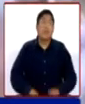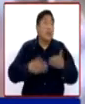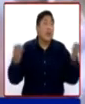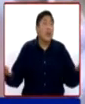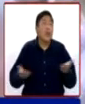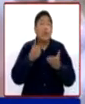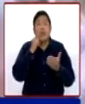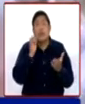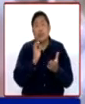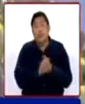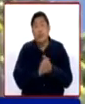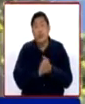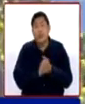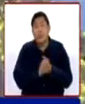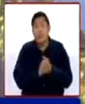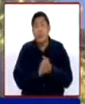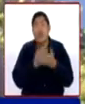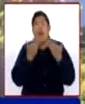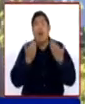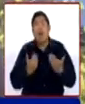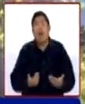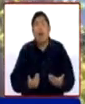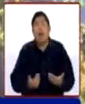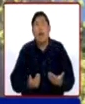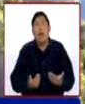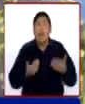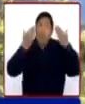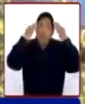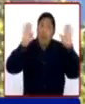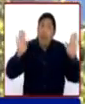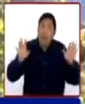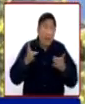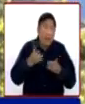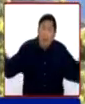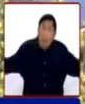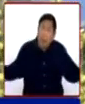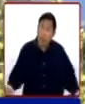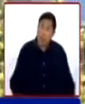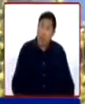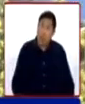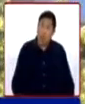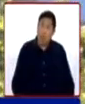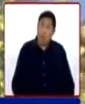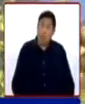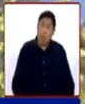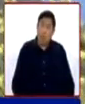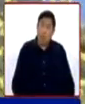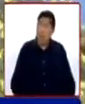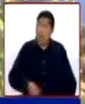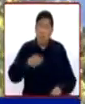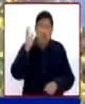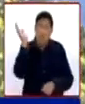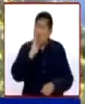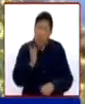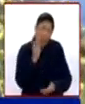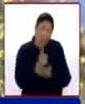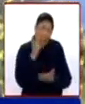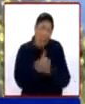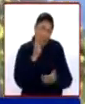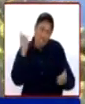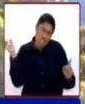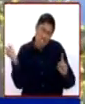¿Dónde está su esposa? En este momento, no sé. No sé, nunca le reñí ni le he